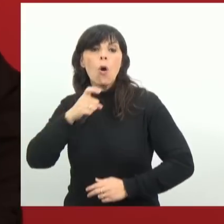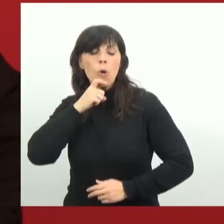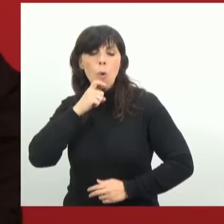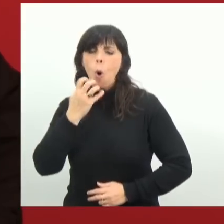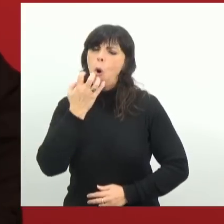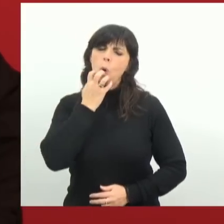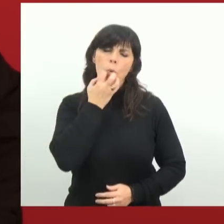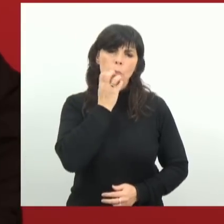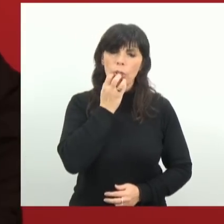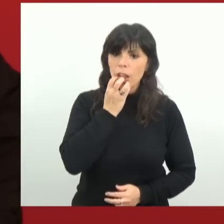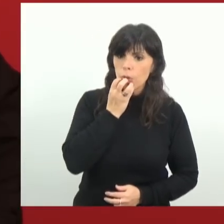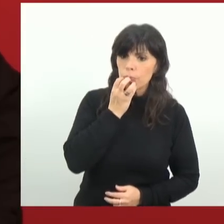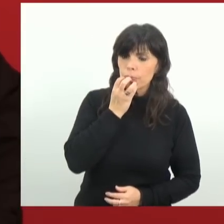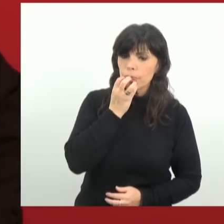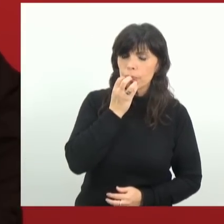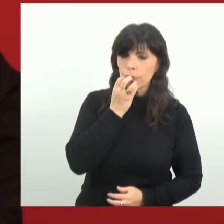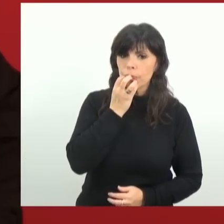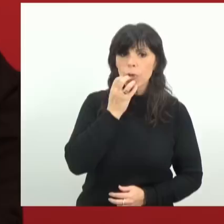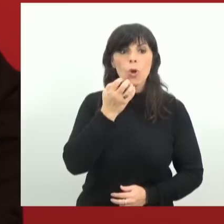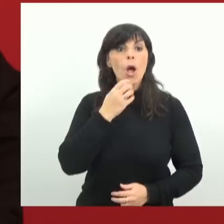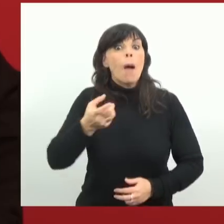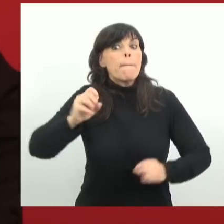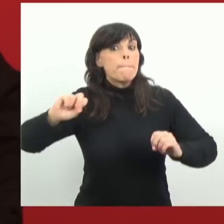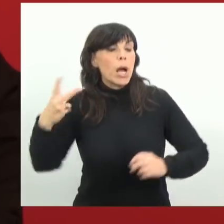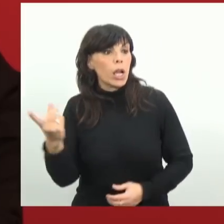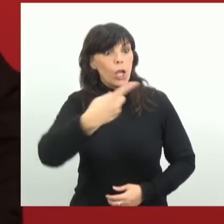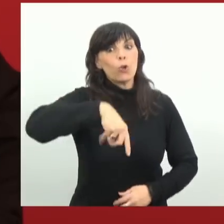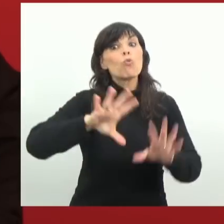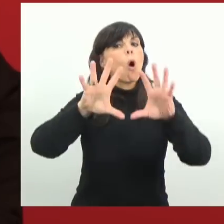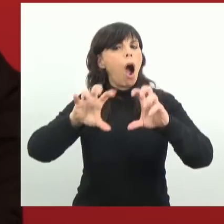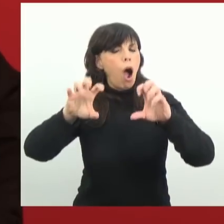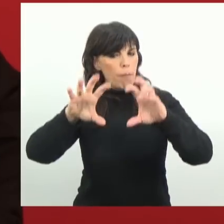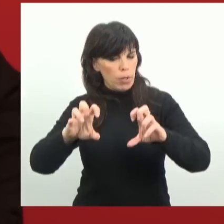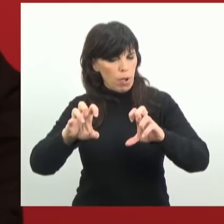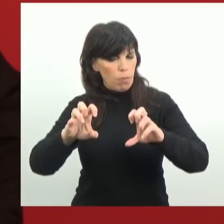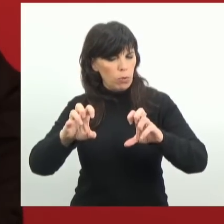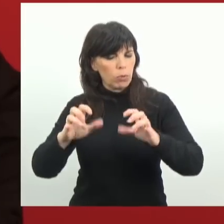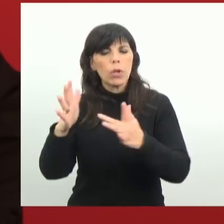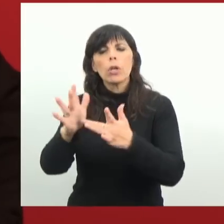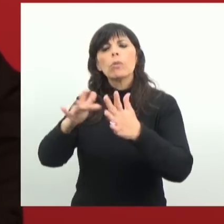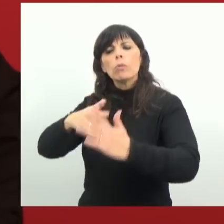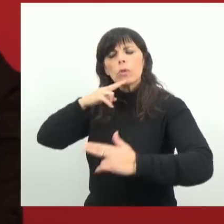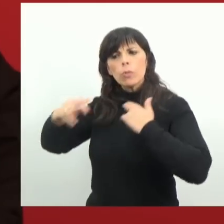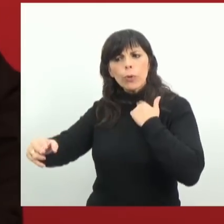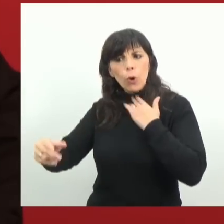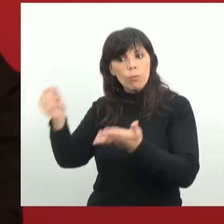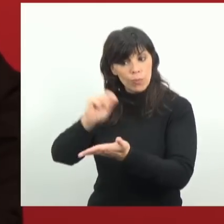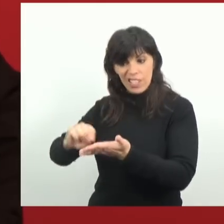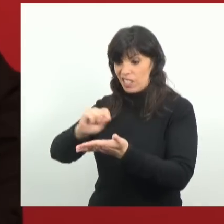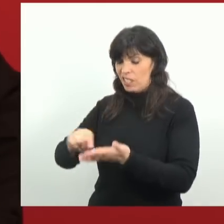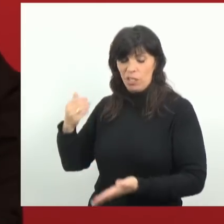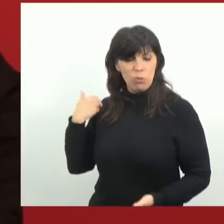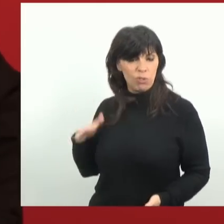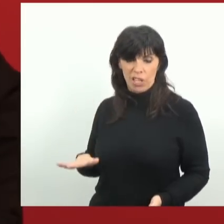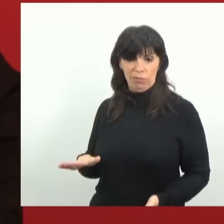Él le dijo, escrito está. Si algo está escrito, es porque Dios ha decidido que esté